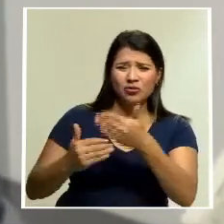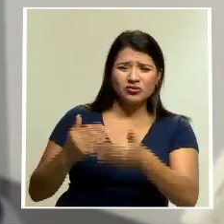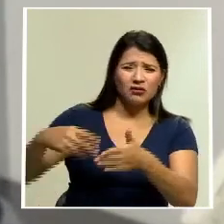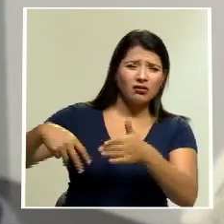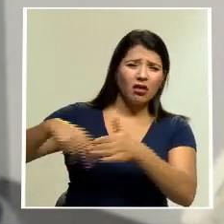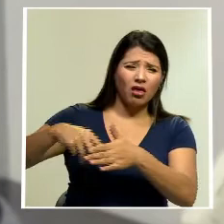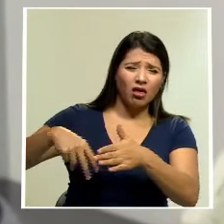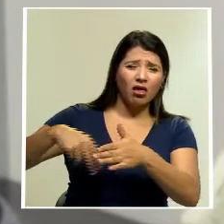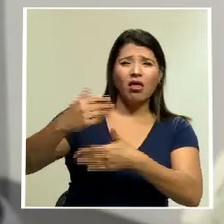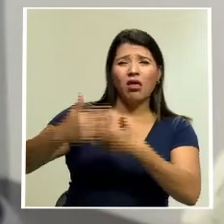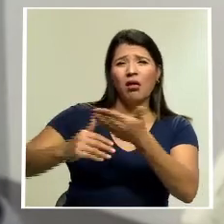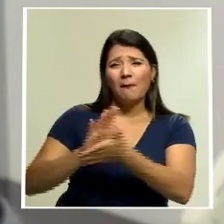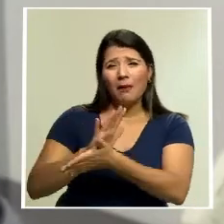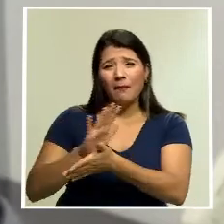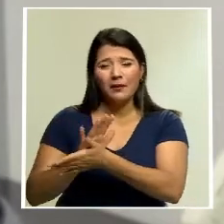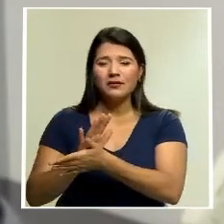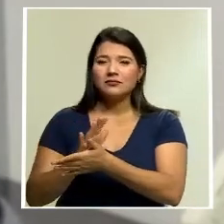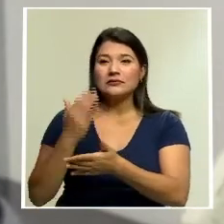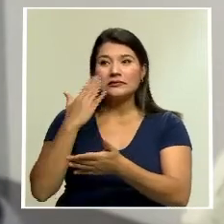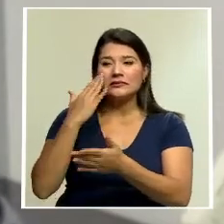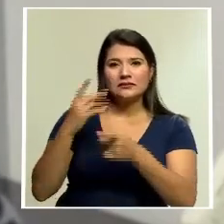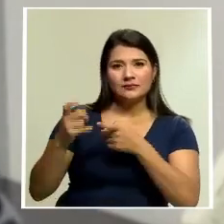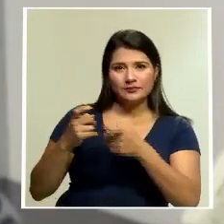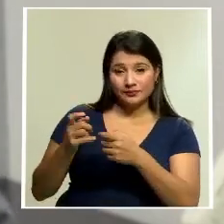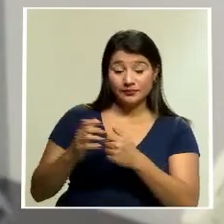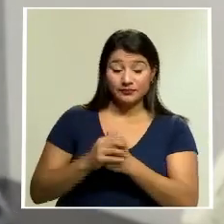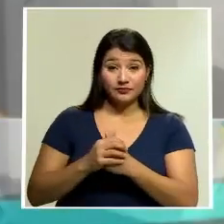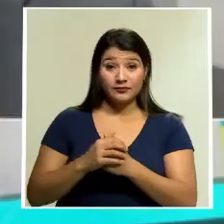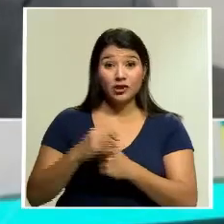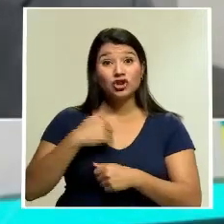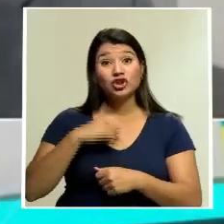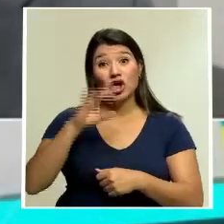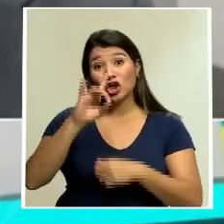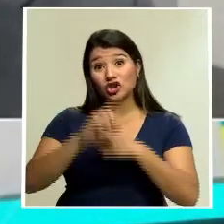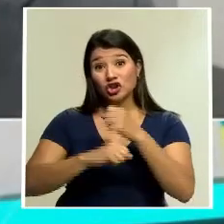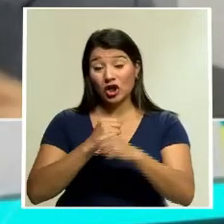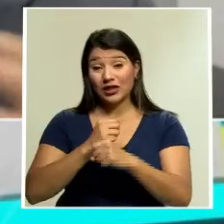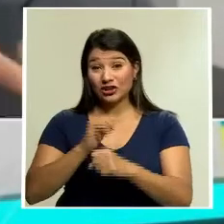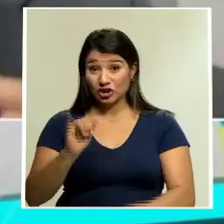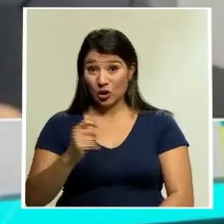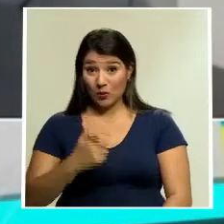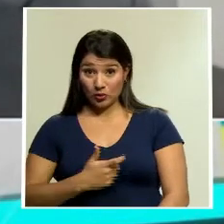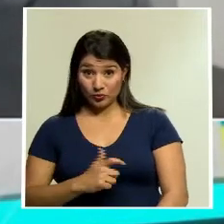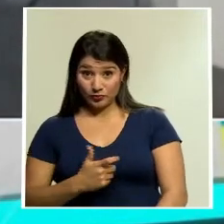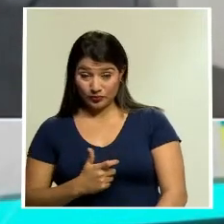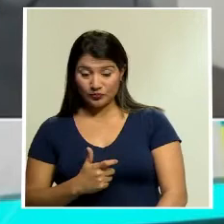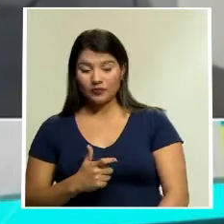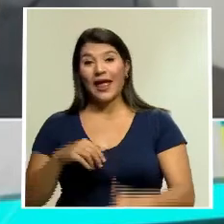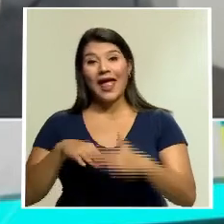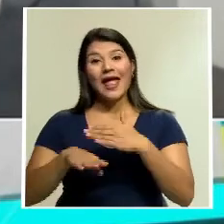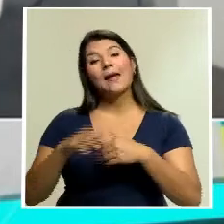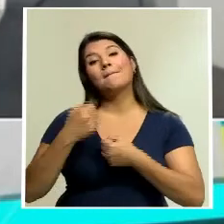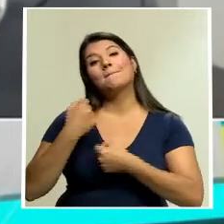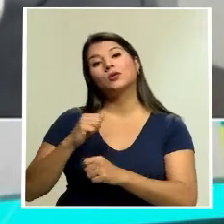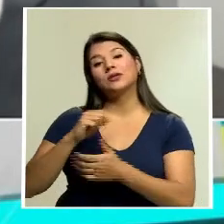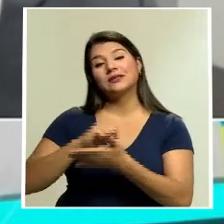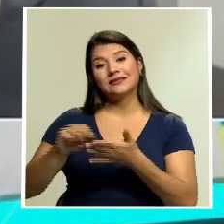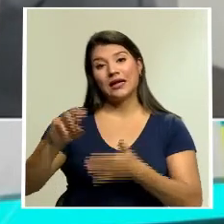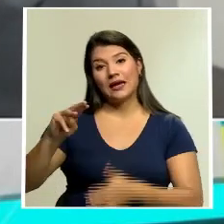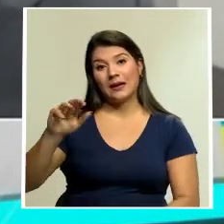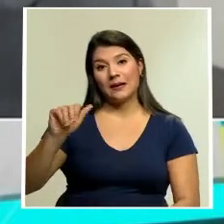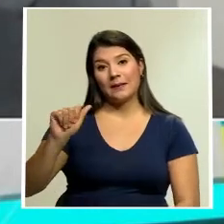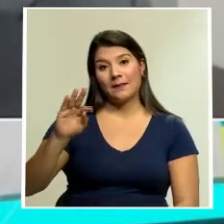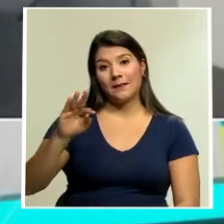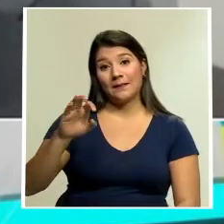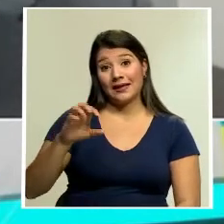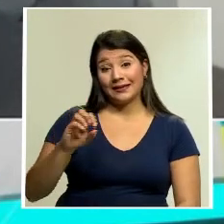me reeligieron en la municipalidad de San Mateo, y después de eso me fui al otro lado del